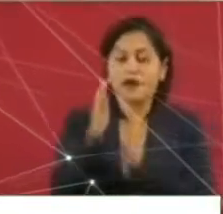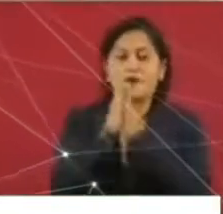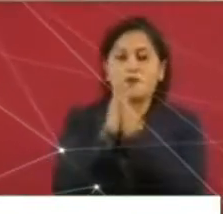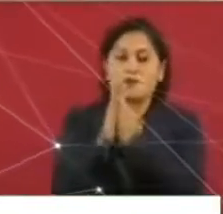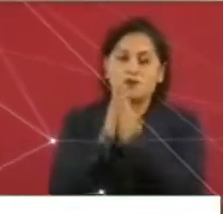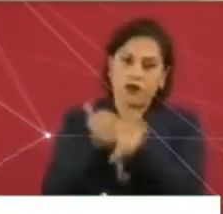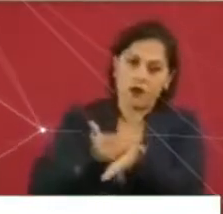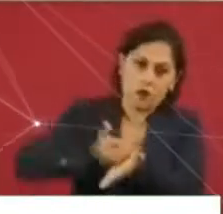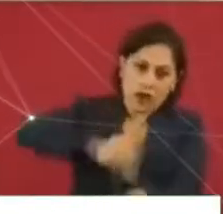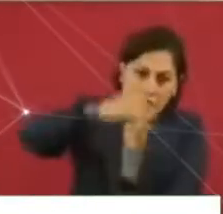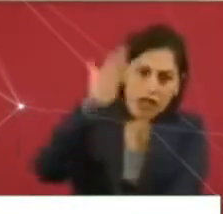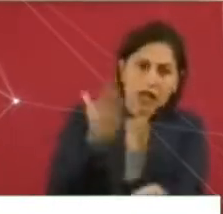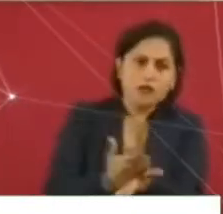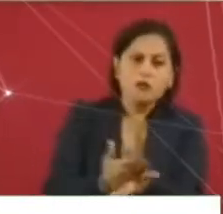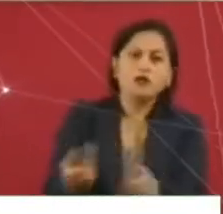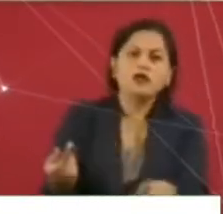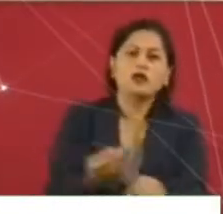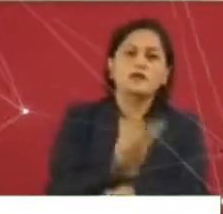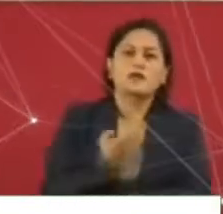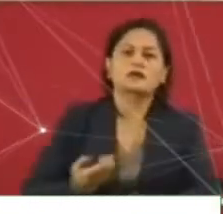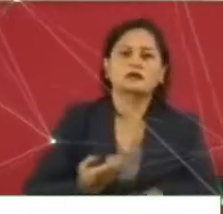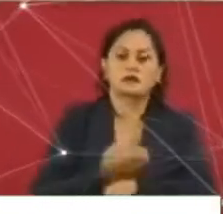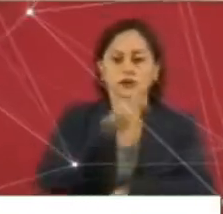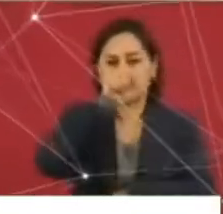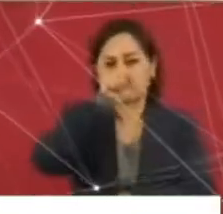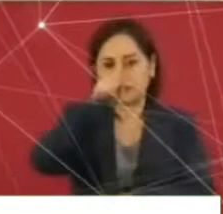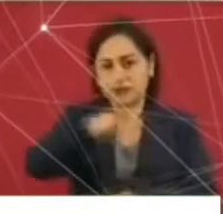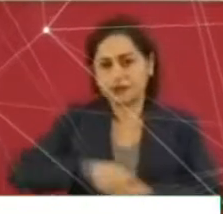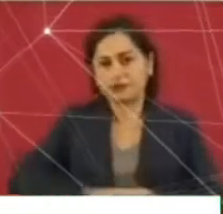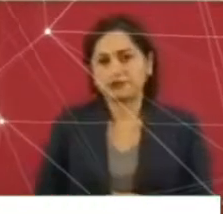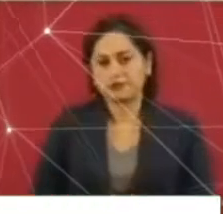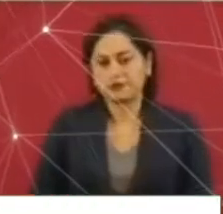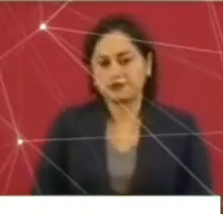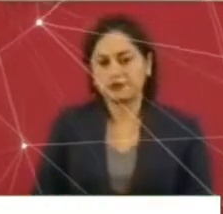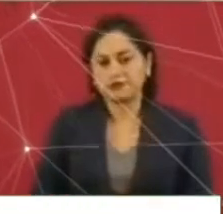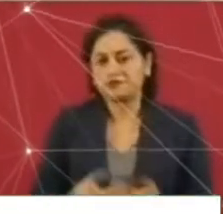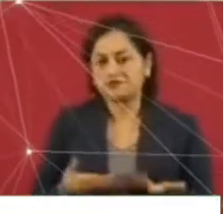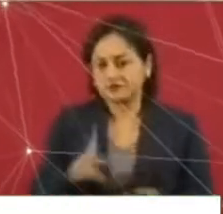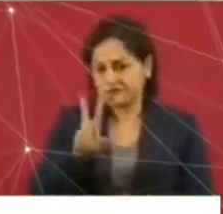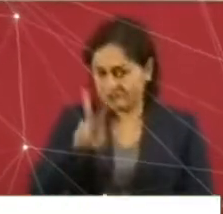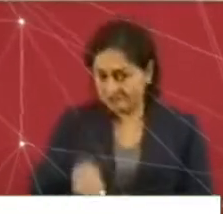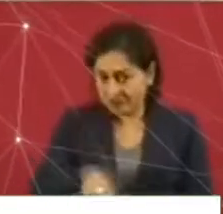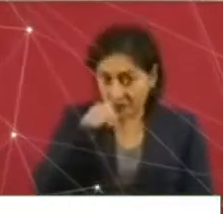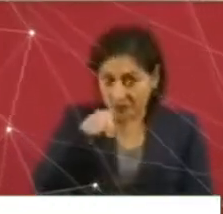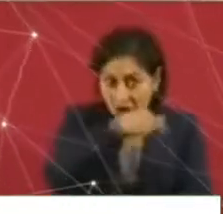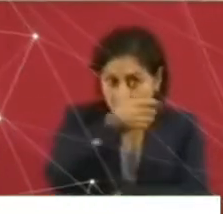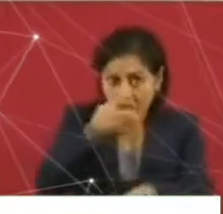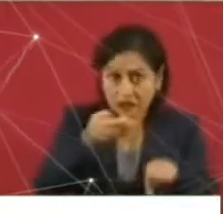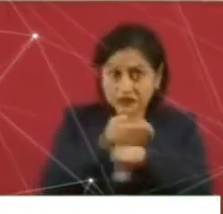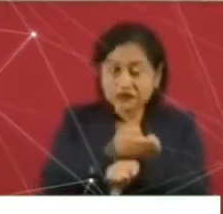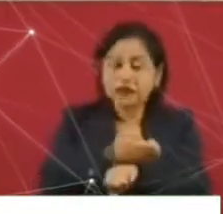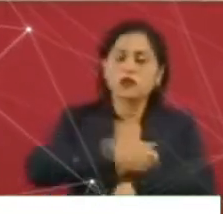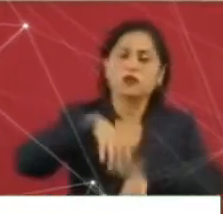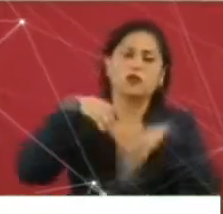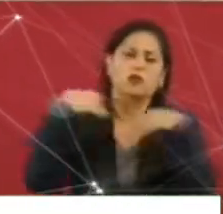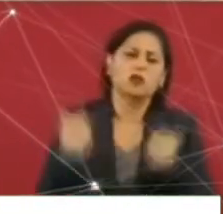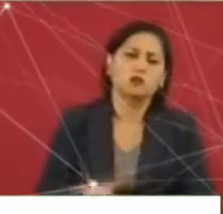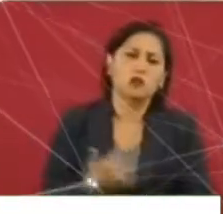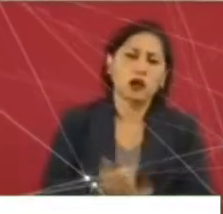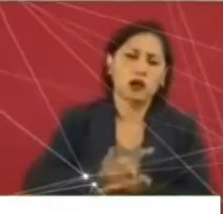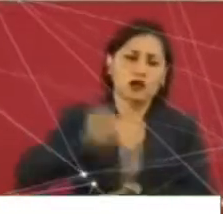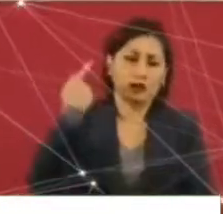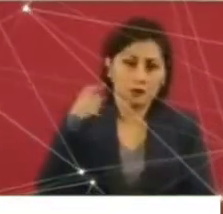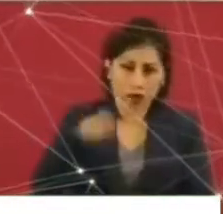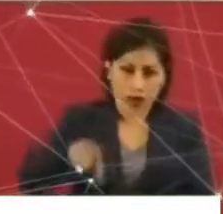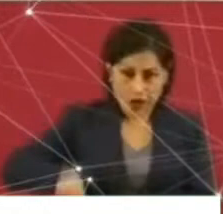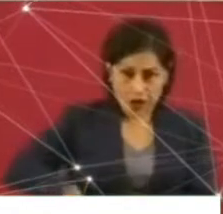la situación que está pasando en el estado de Jalisco. Es grave, el gobernador que tenemos ahí, yo creo que ni él